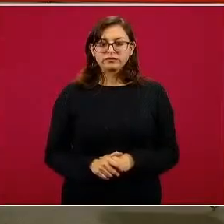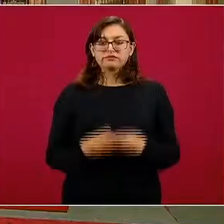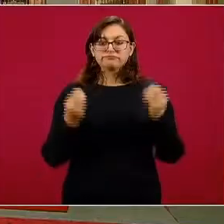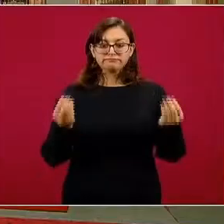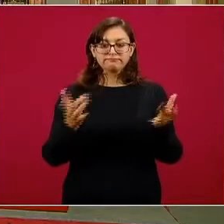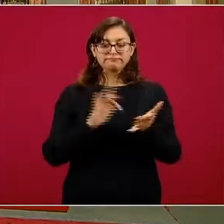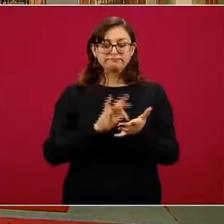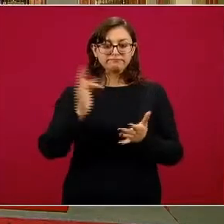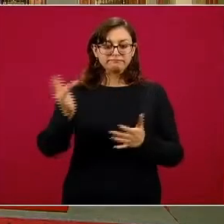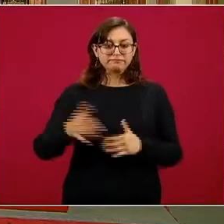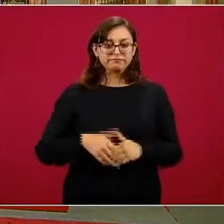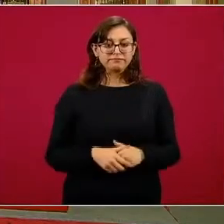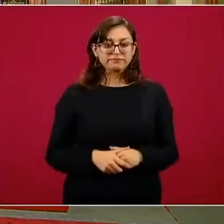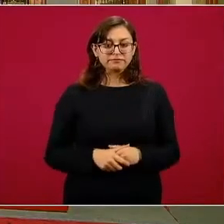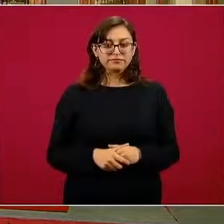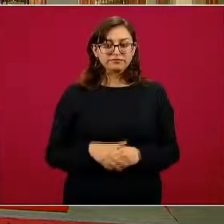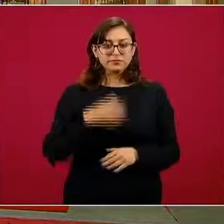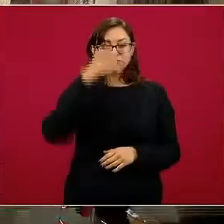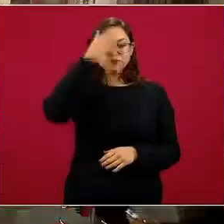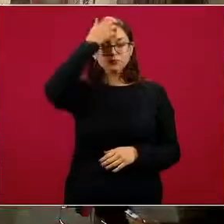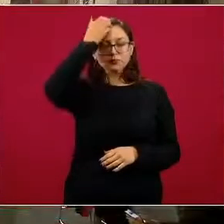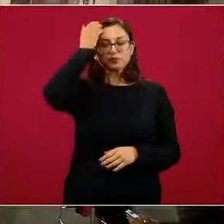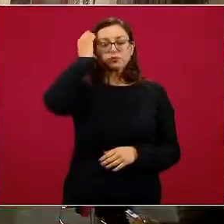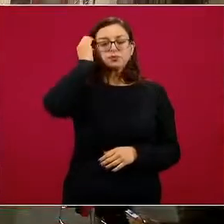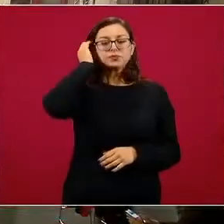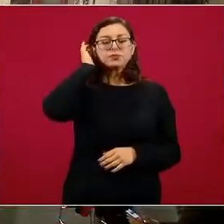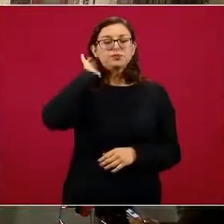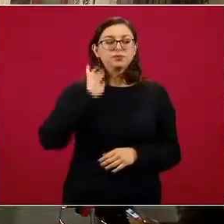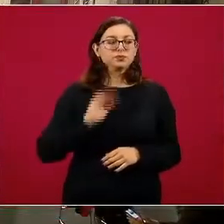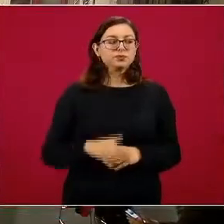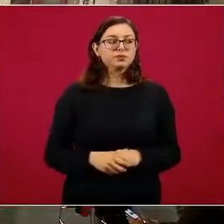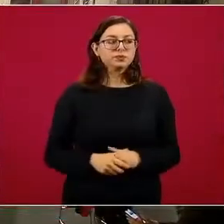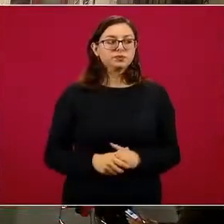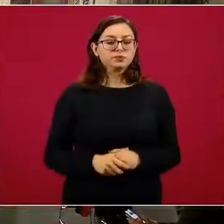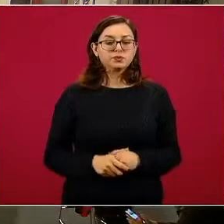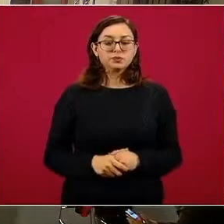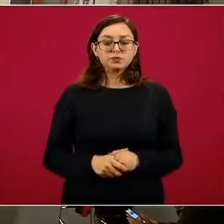Muchas gracias. Pues procedemos a la cancelación.